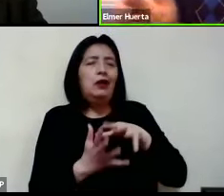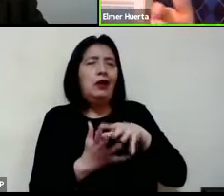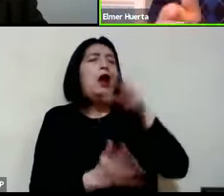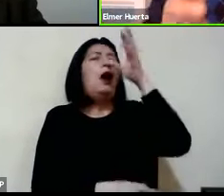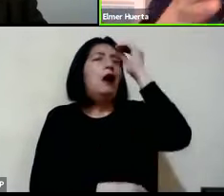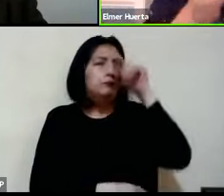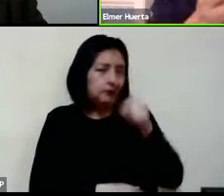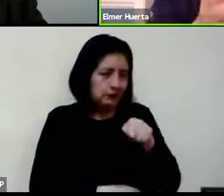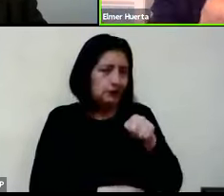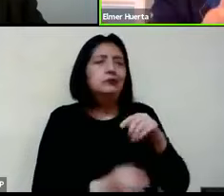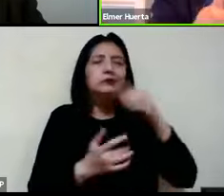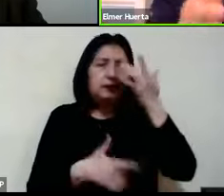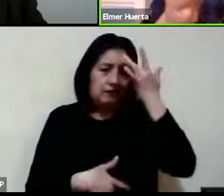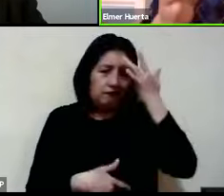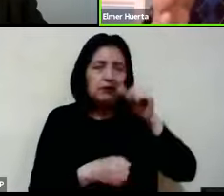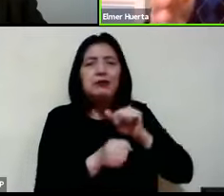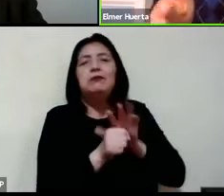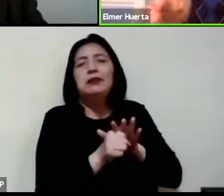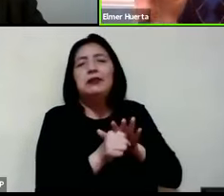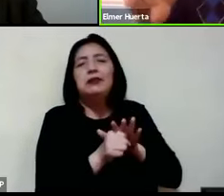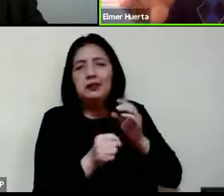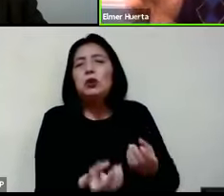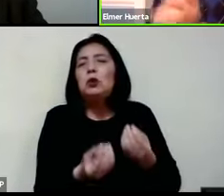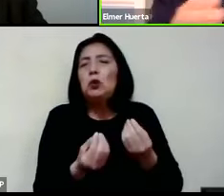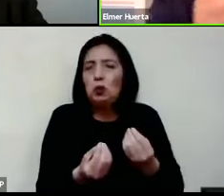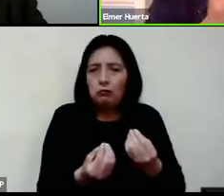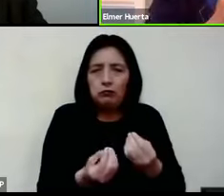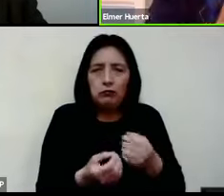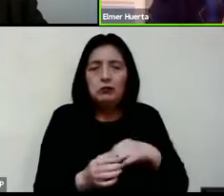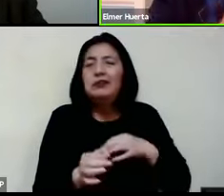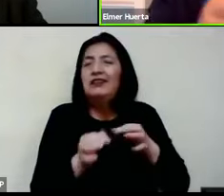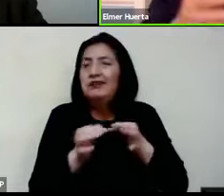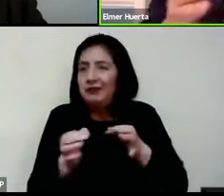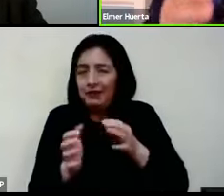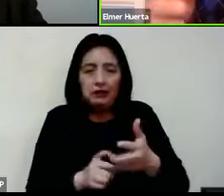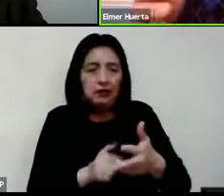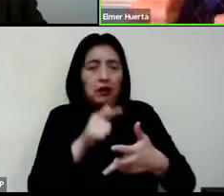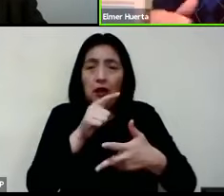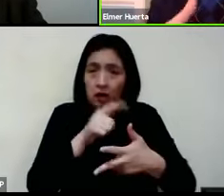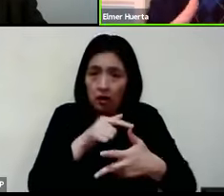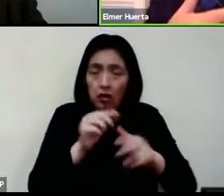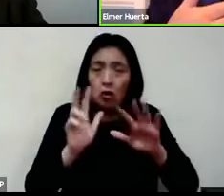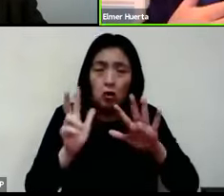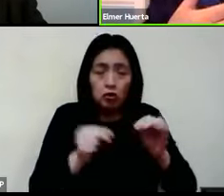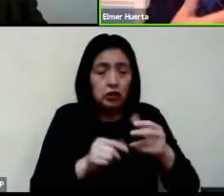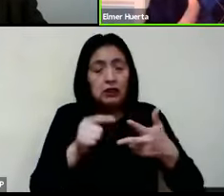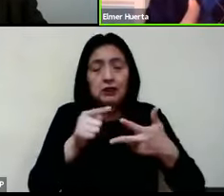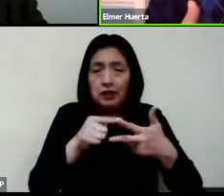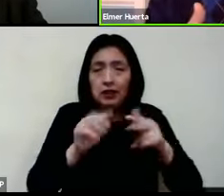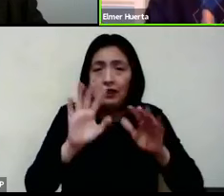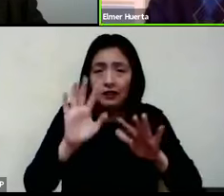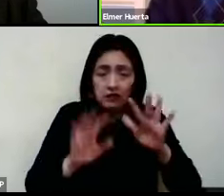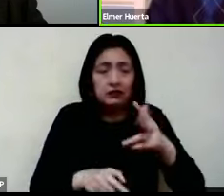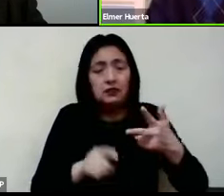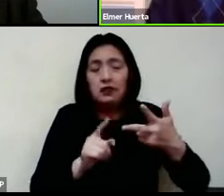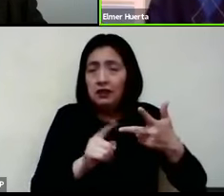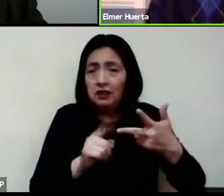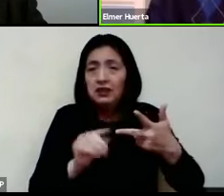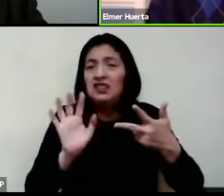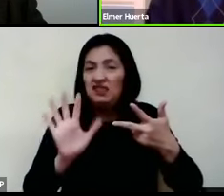esta enfermedad, que se distribuye de la manera que les he dicho, 80, 15, 5, en relación a